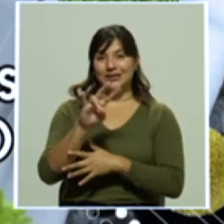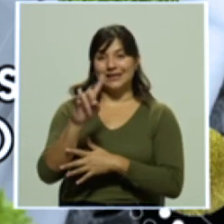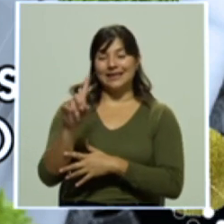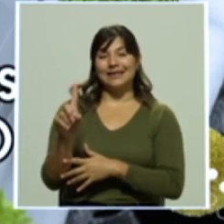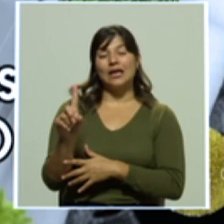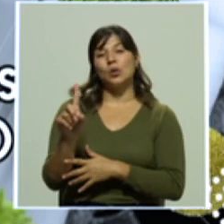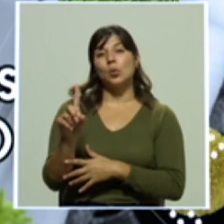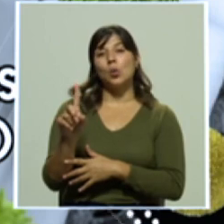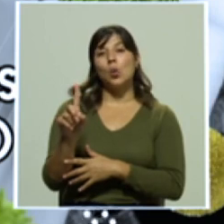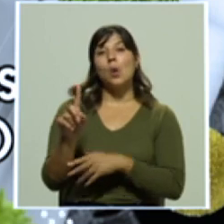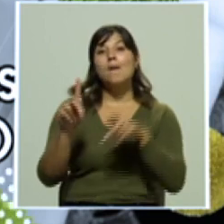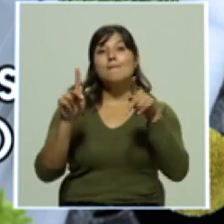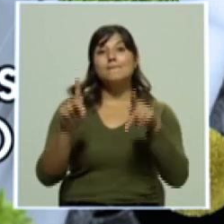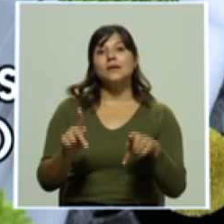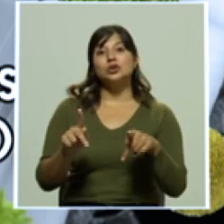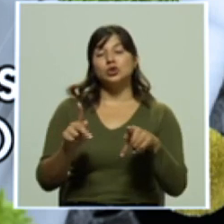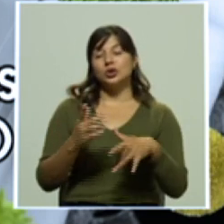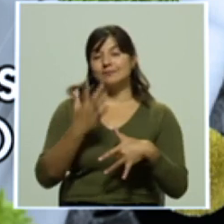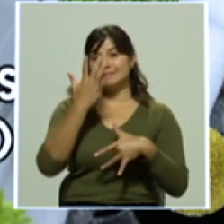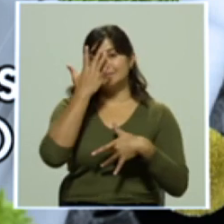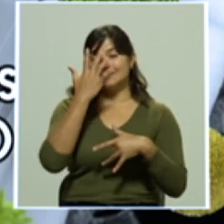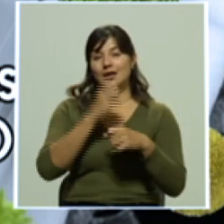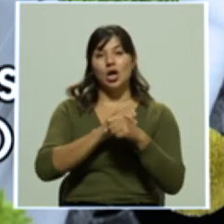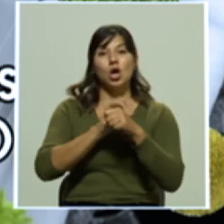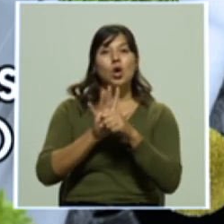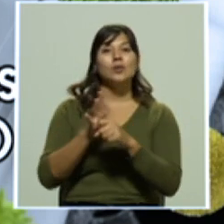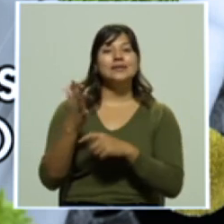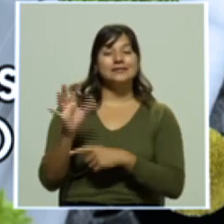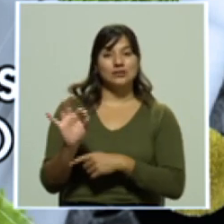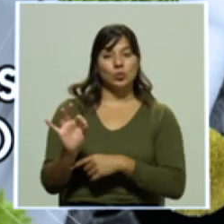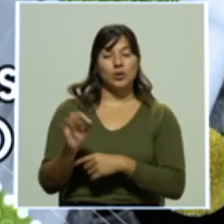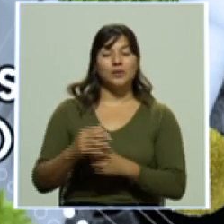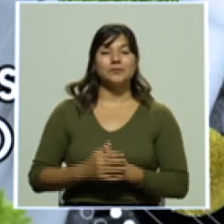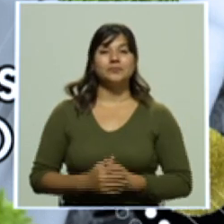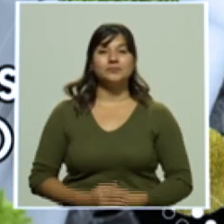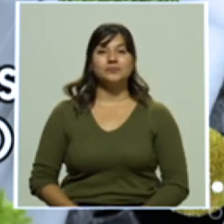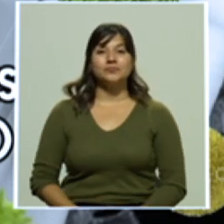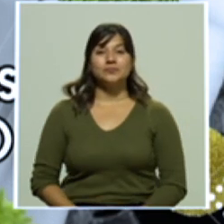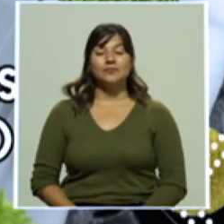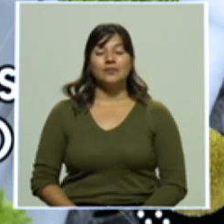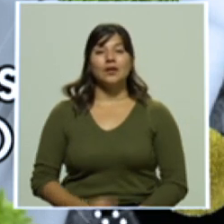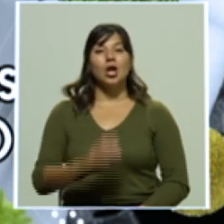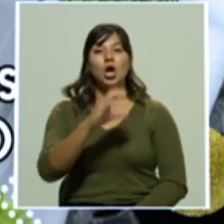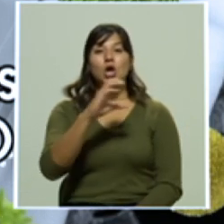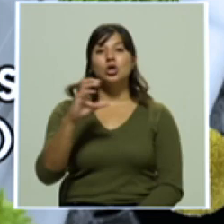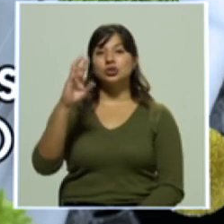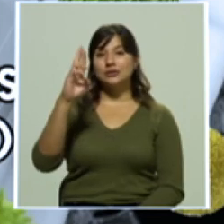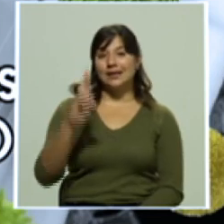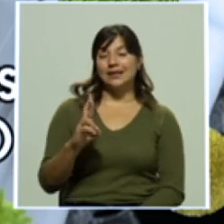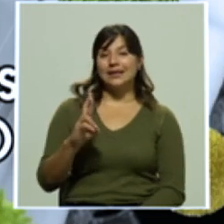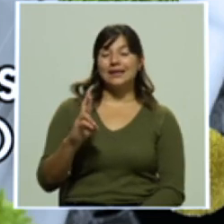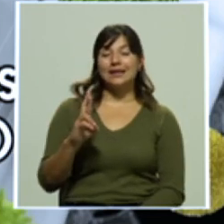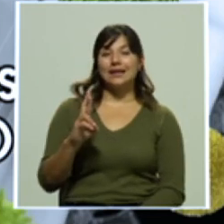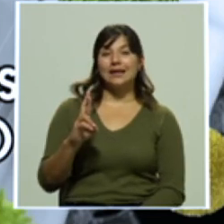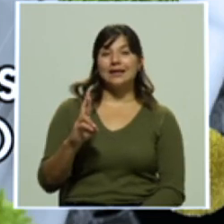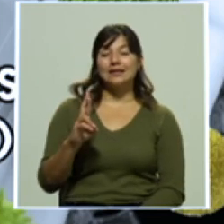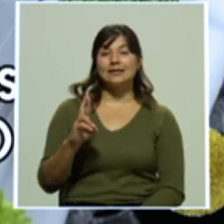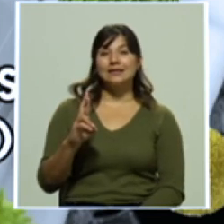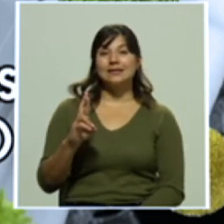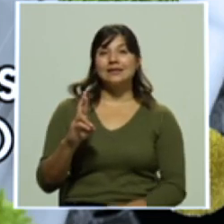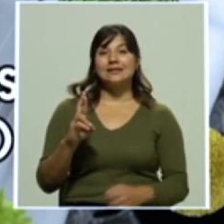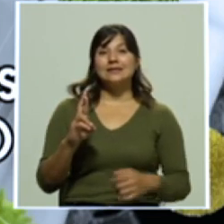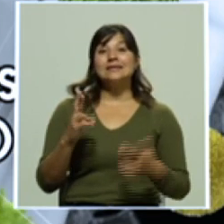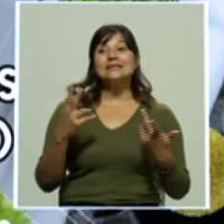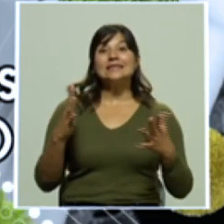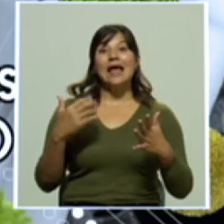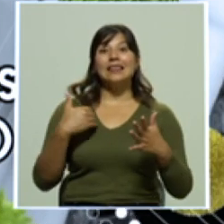1.171 nuevos contagios de COVID-19. El país llega a 8 meses